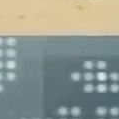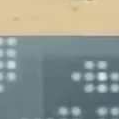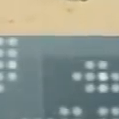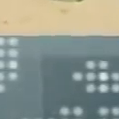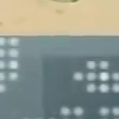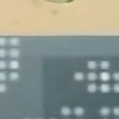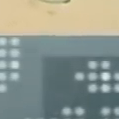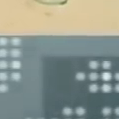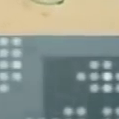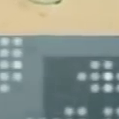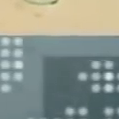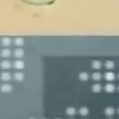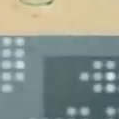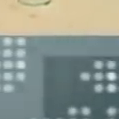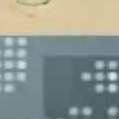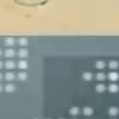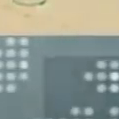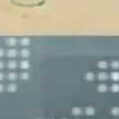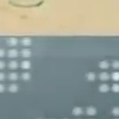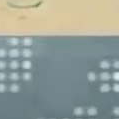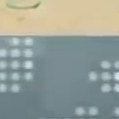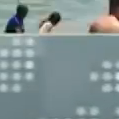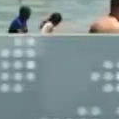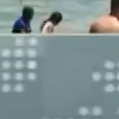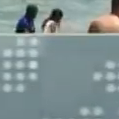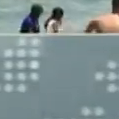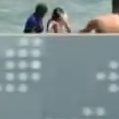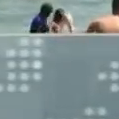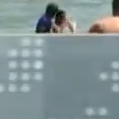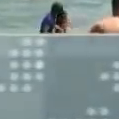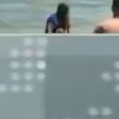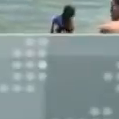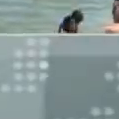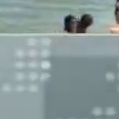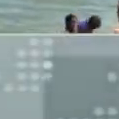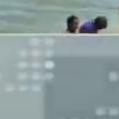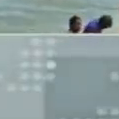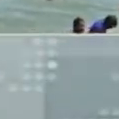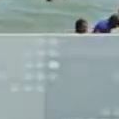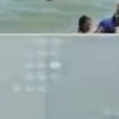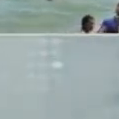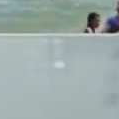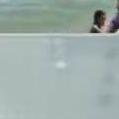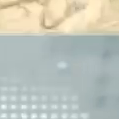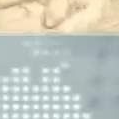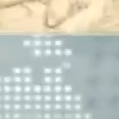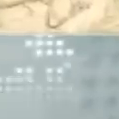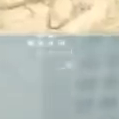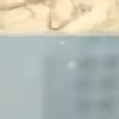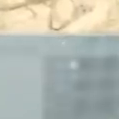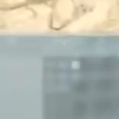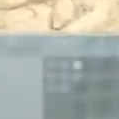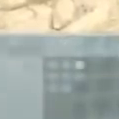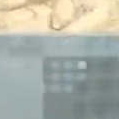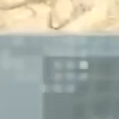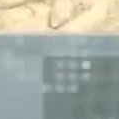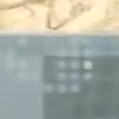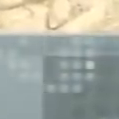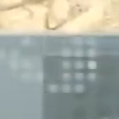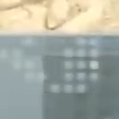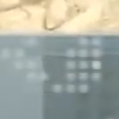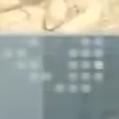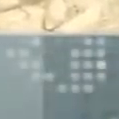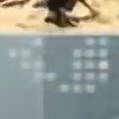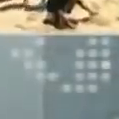tuvieron una excelente ocupación. Incluso estados como La Guaira, Miranda, Aragua y Carabobo tuvieron